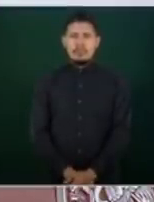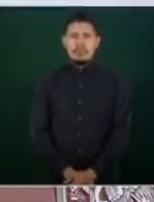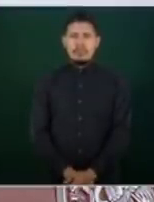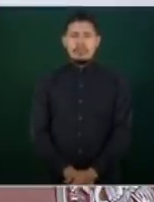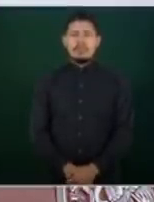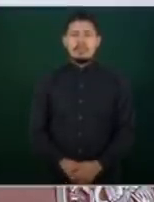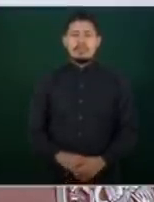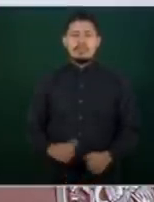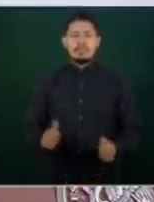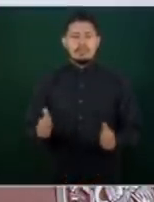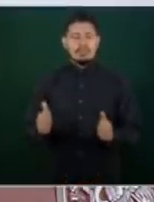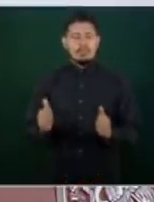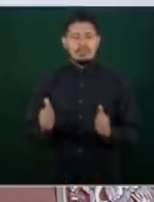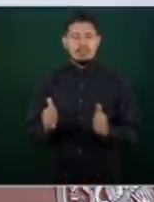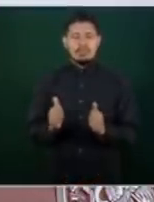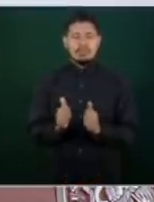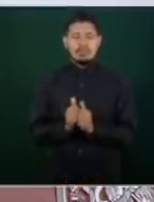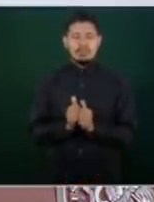con nuestra